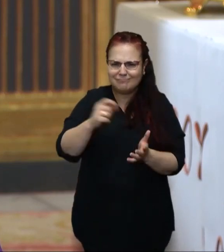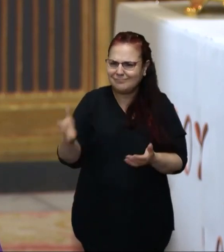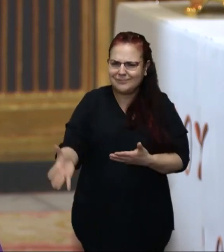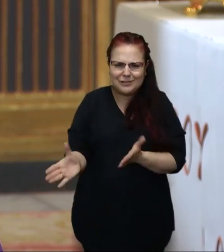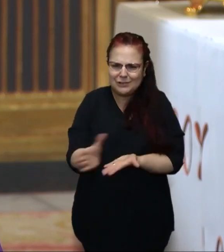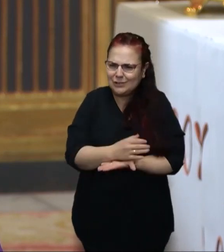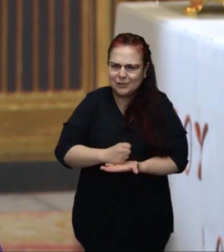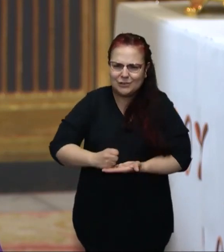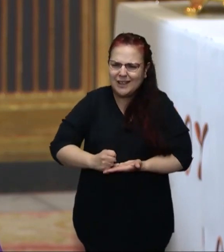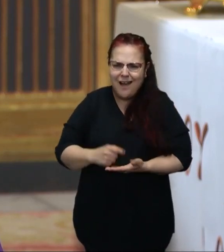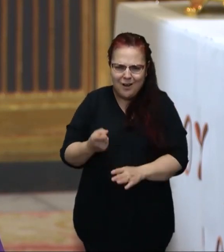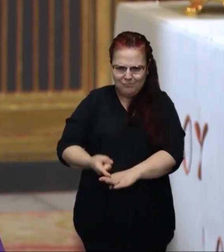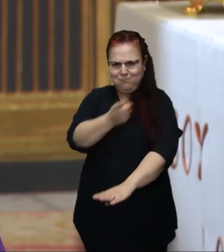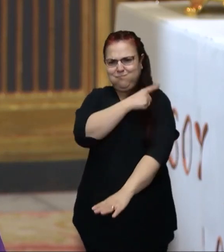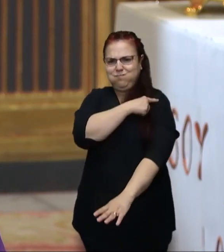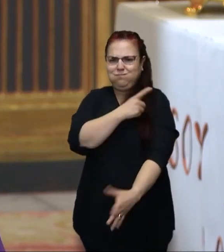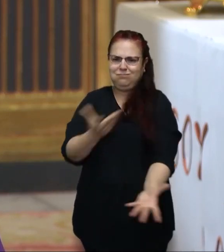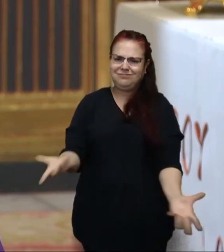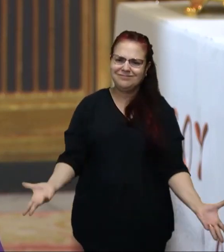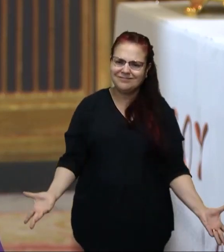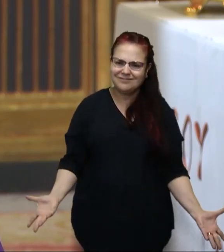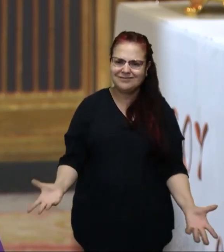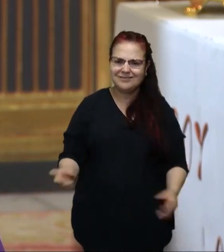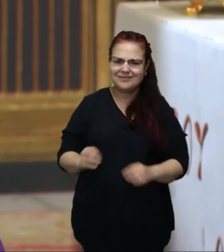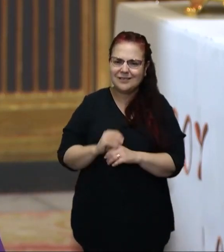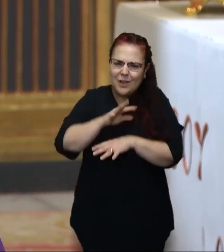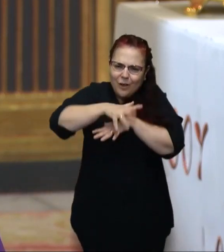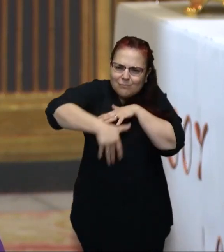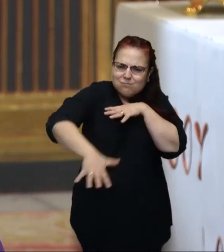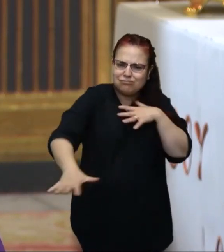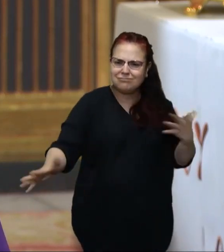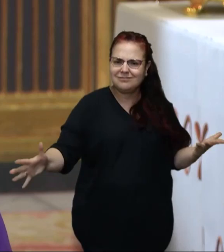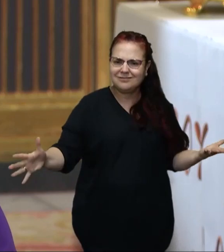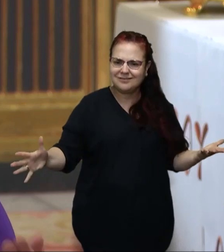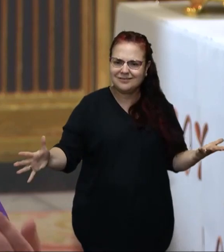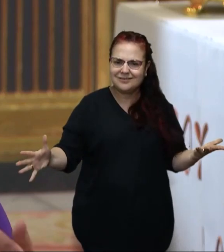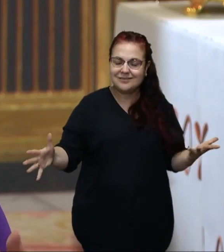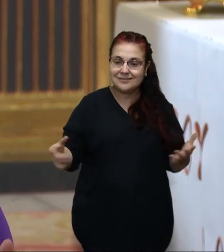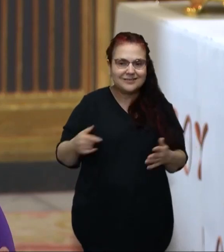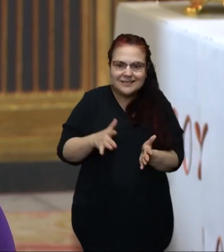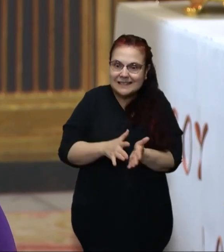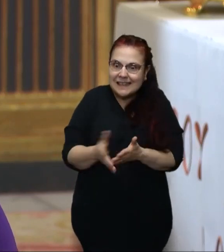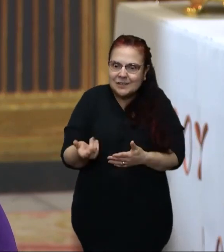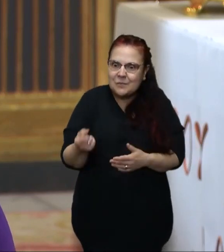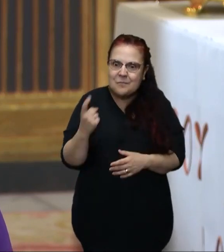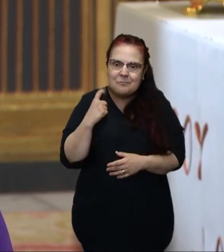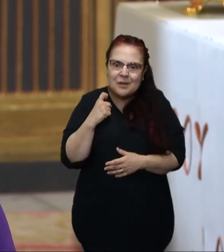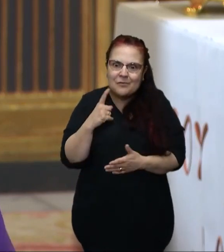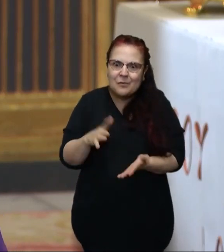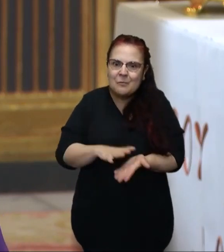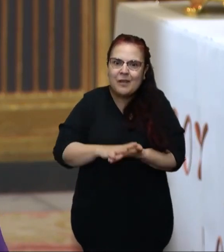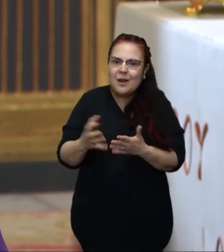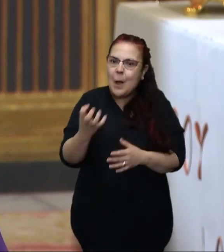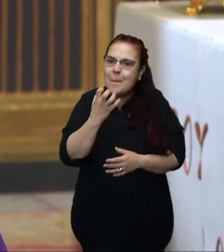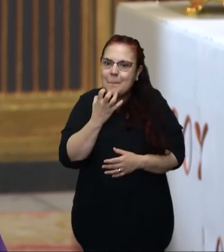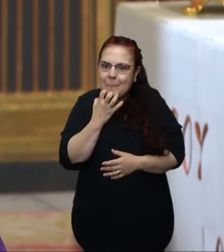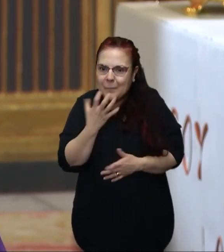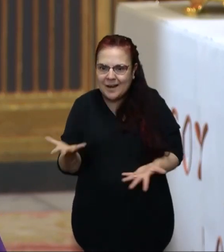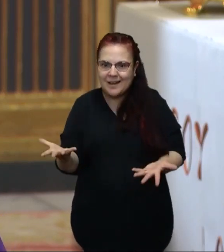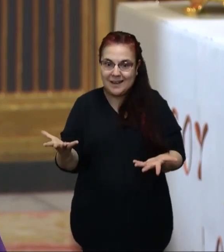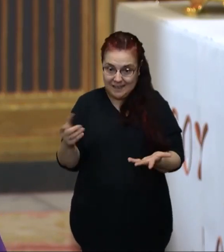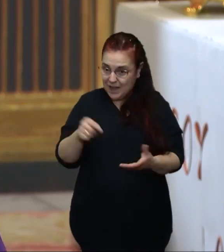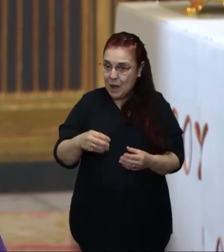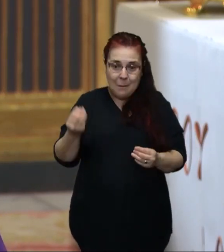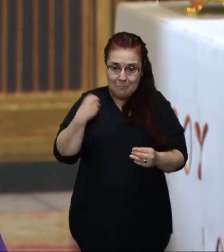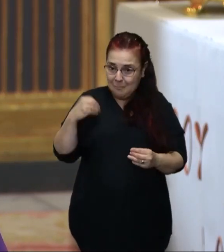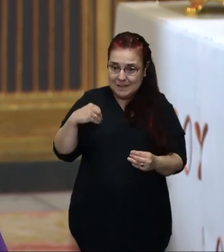totalmente exagerado, desbordante. Es en definitiva una parábola y una metáfora de la propia